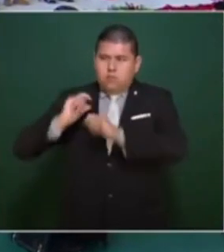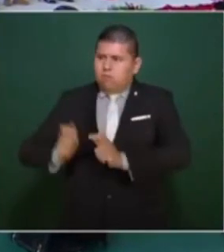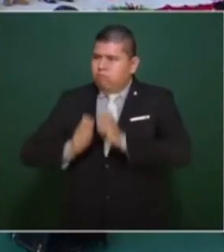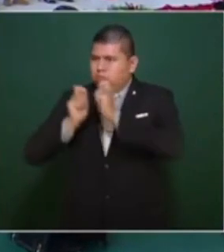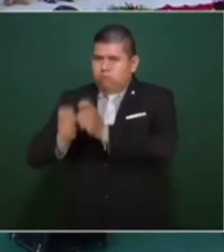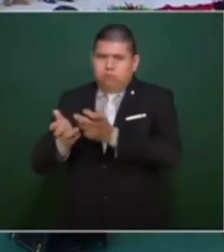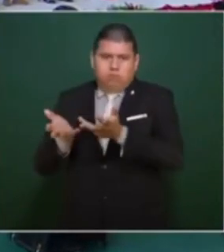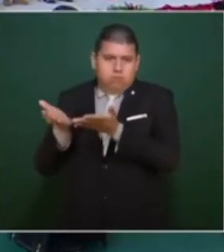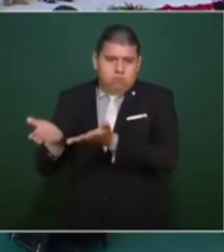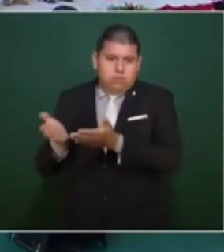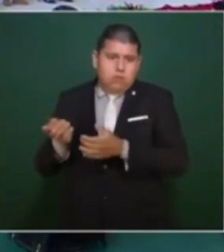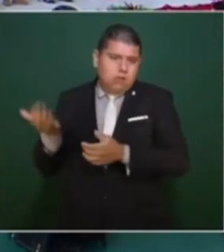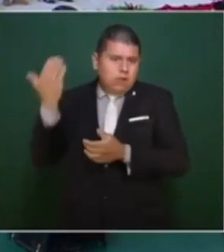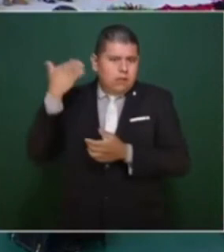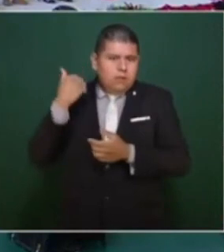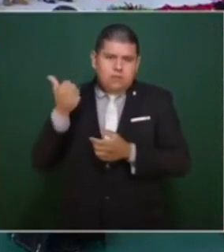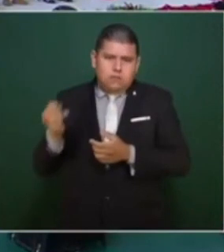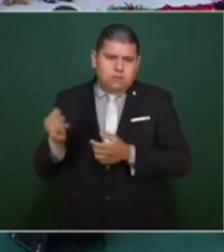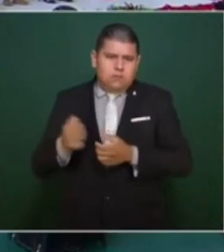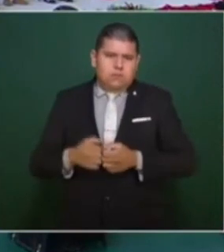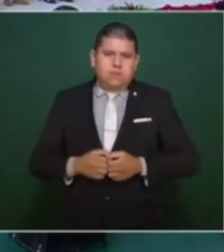en su tiempo.